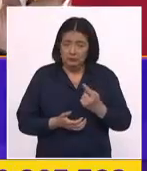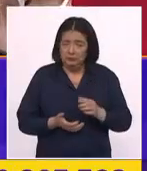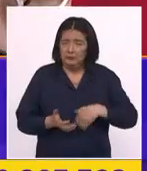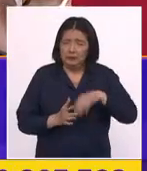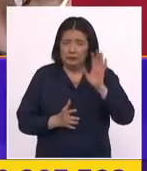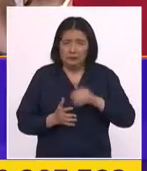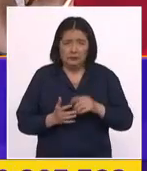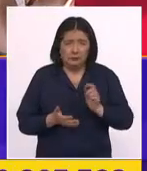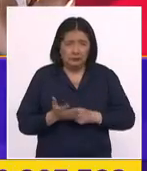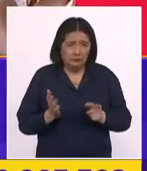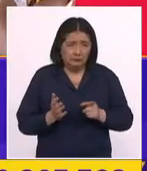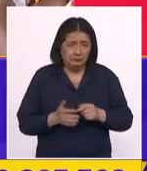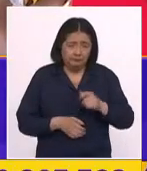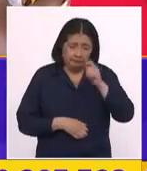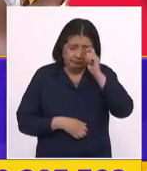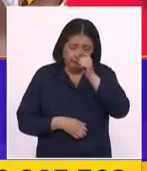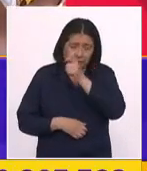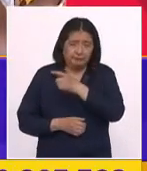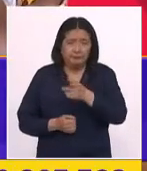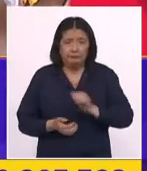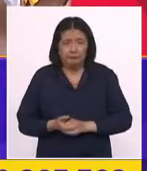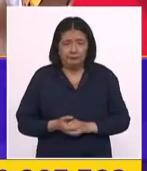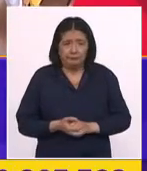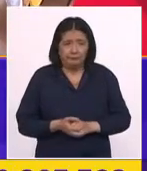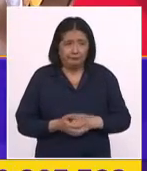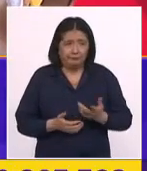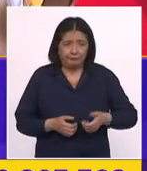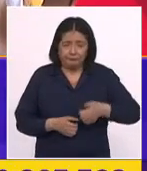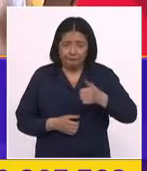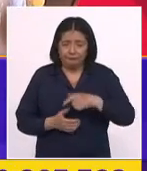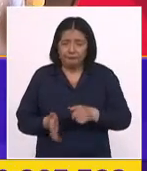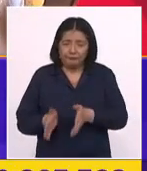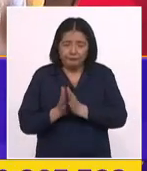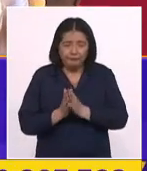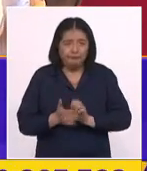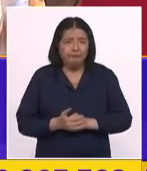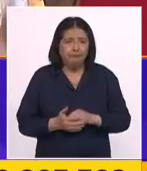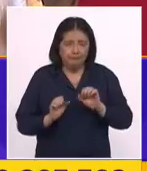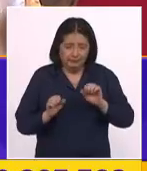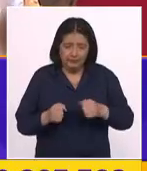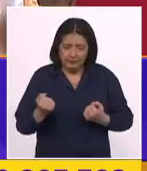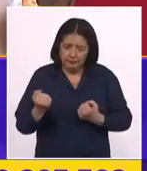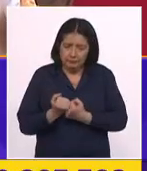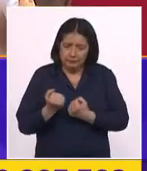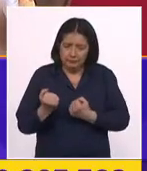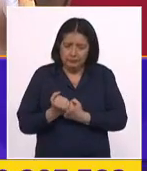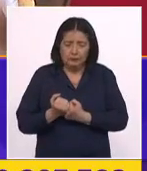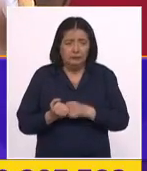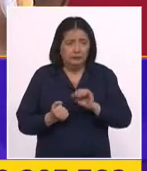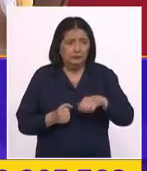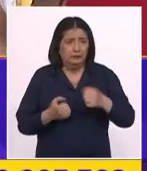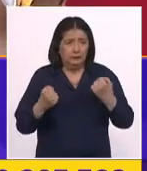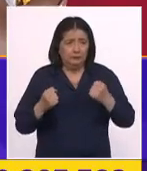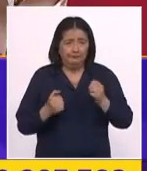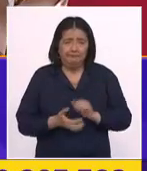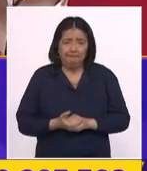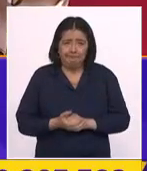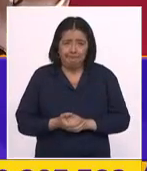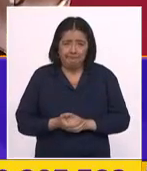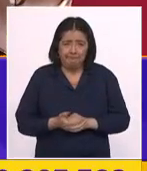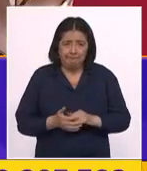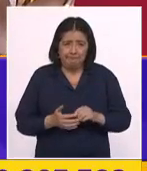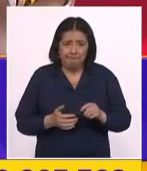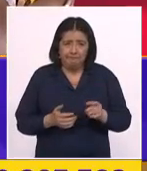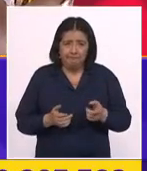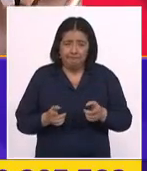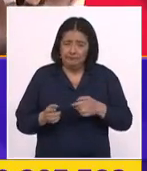una oportunidad, cuando te han hecho estos reconocimientos públicos frente a las autoridades, tú has pedido que se le dé realce al apoyo a los deportistas, ¿no? Incluso has